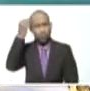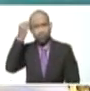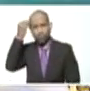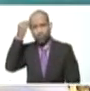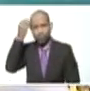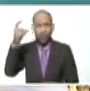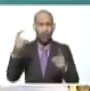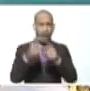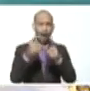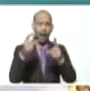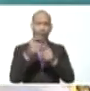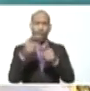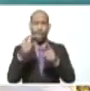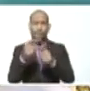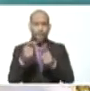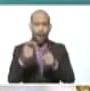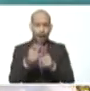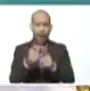las palabras que